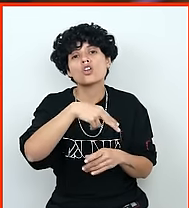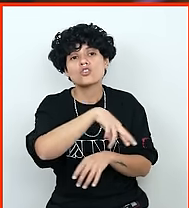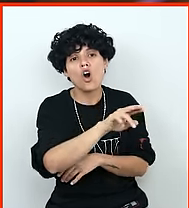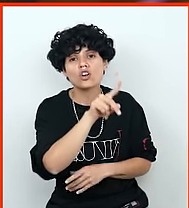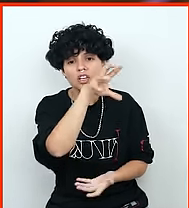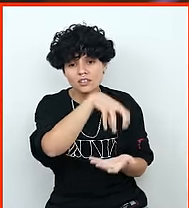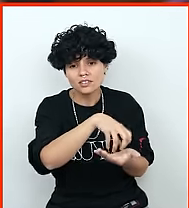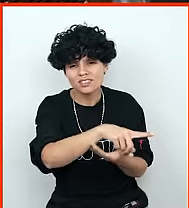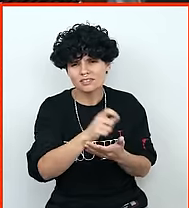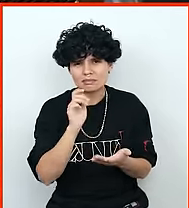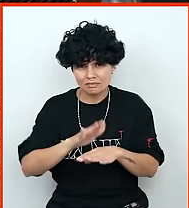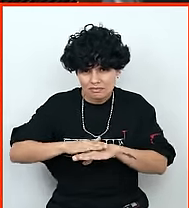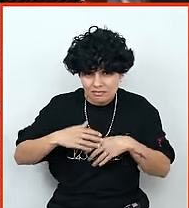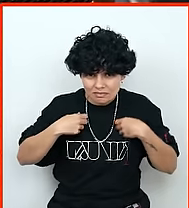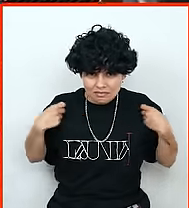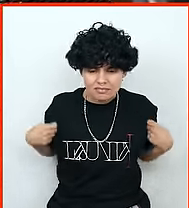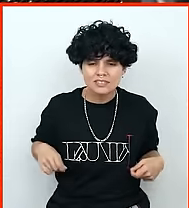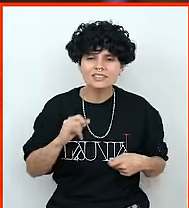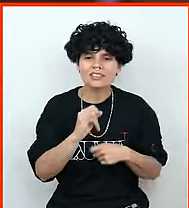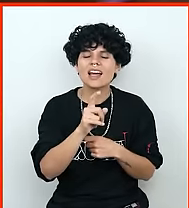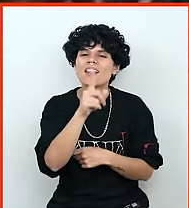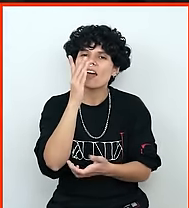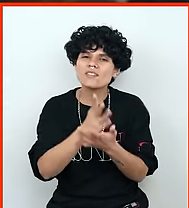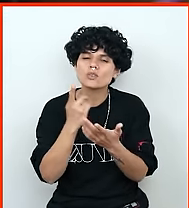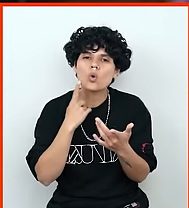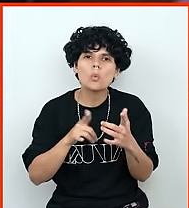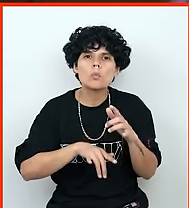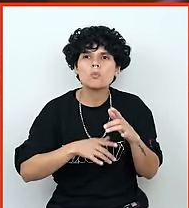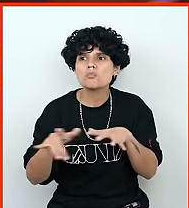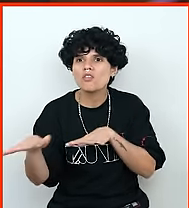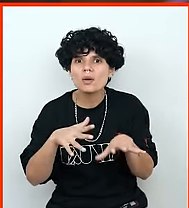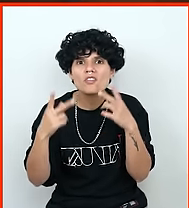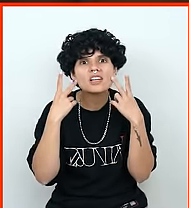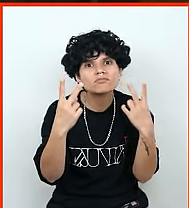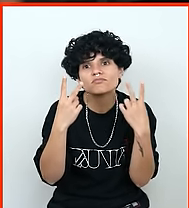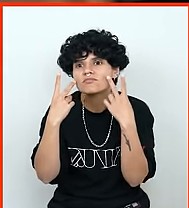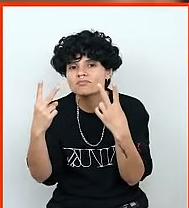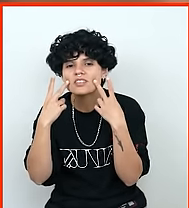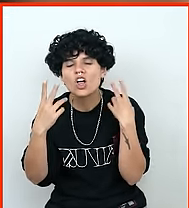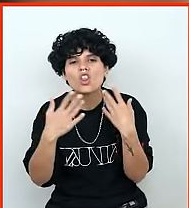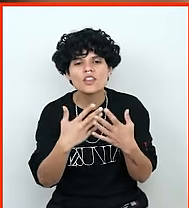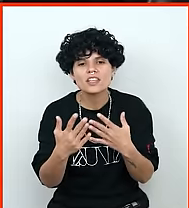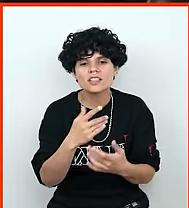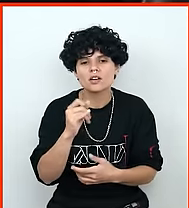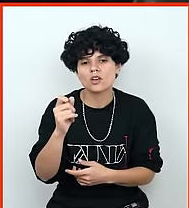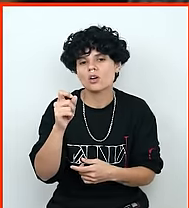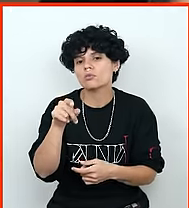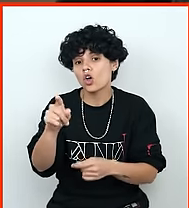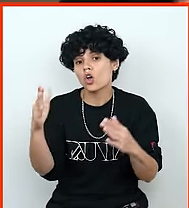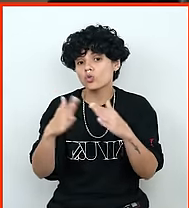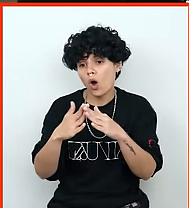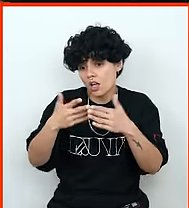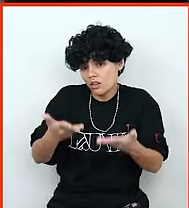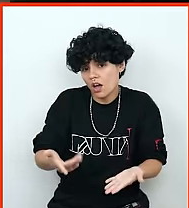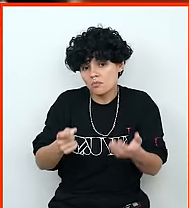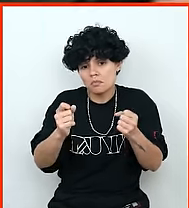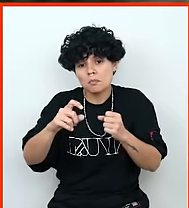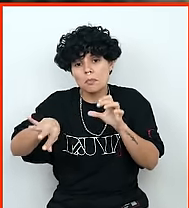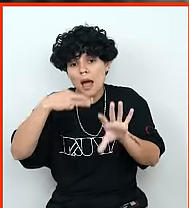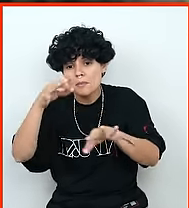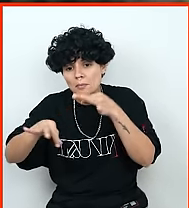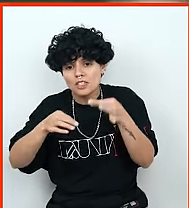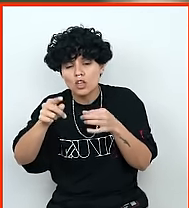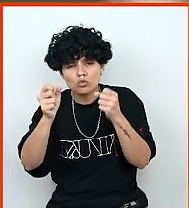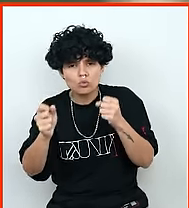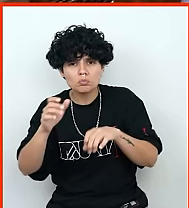funcionaba de una manera distinta en ese época. ¿Me puedo sacar este cabrón? Sí, por favor. Tenías que viajar mucho por todas las comunas independientes donde tú fueras. En tu casa podés comerte una papita. No,